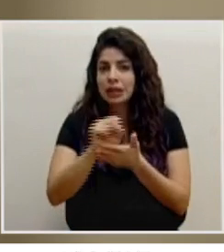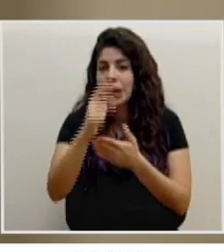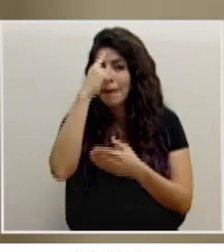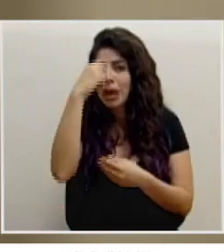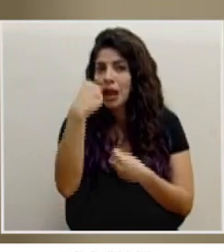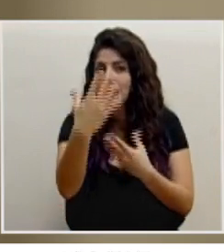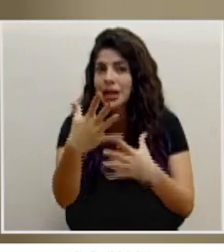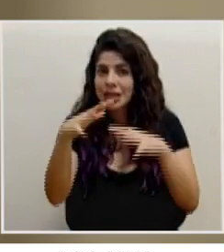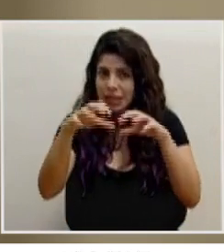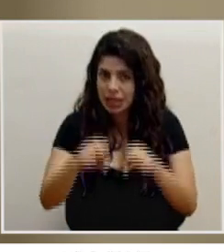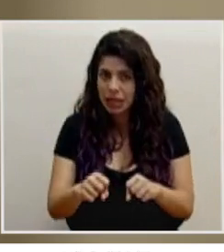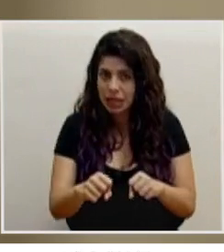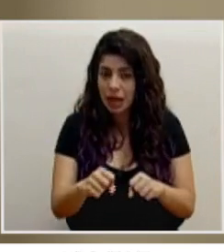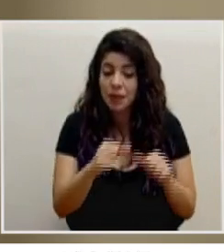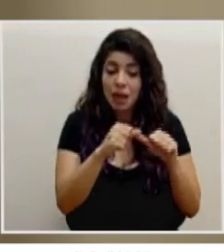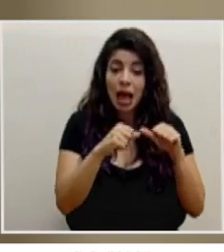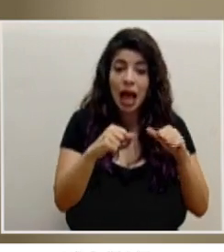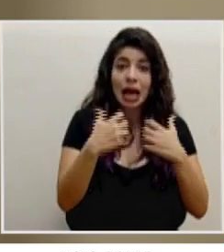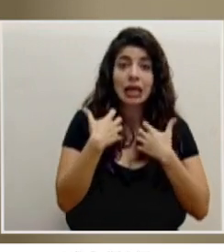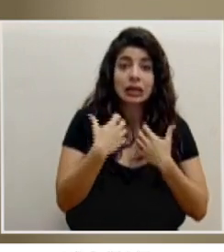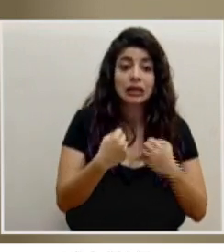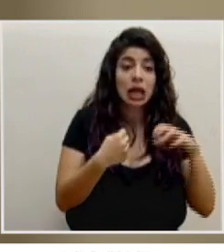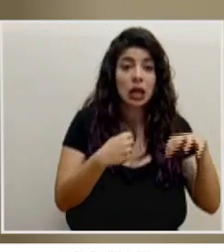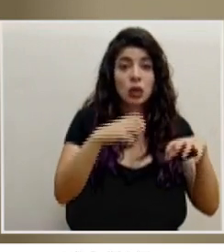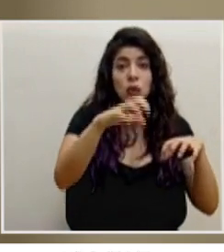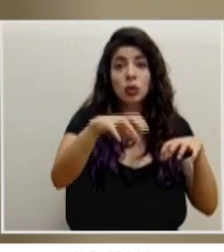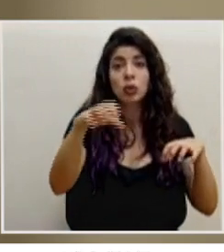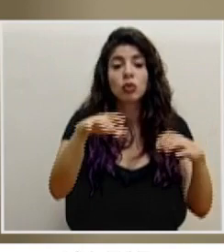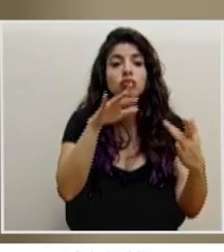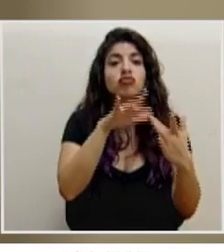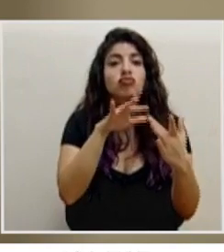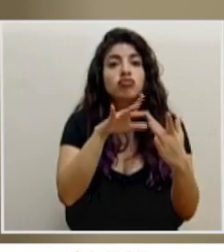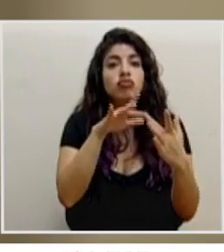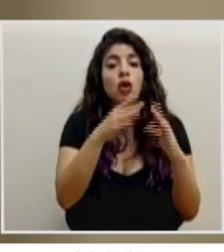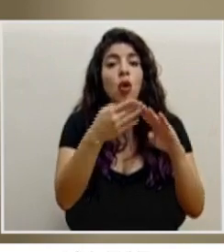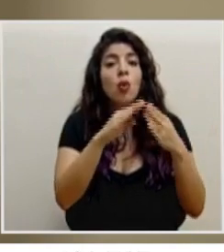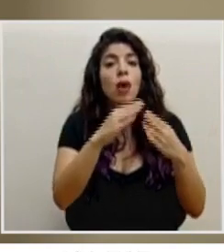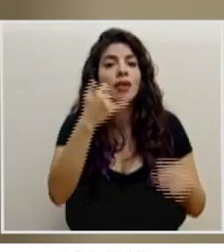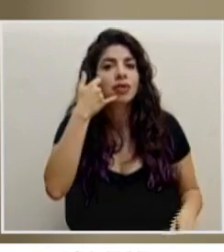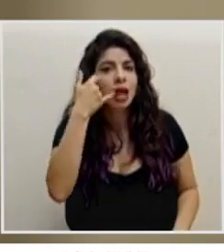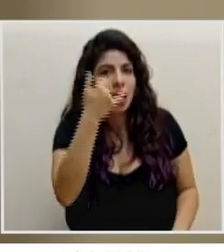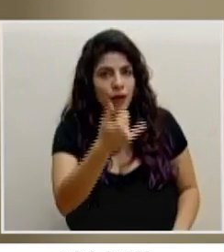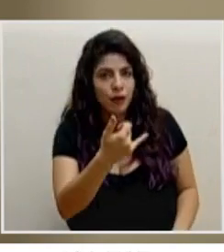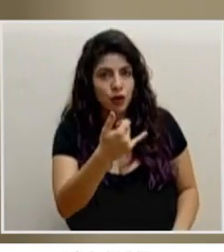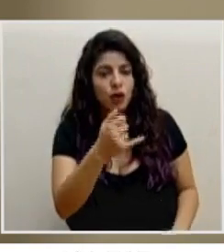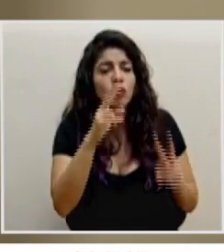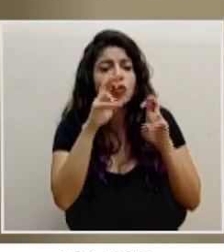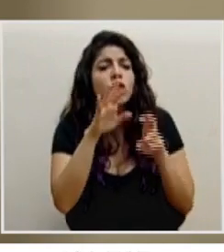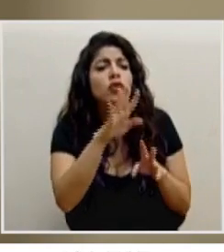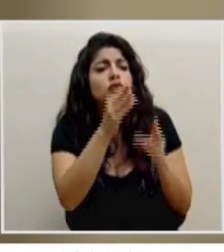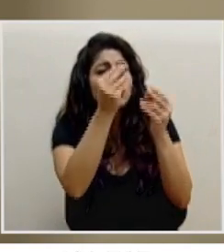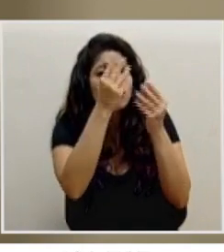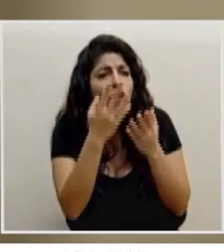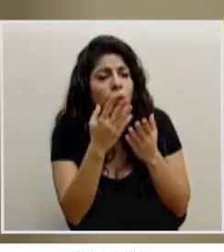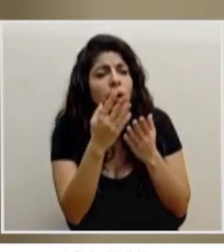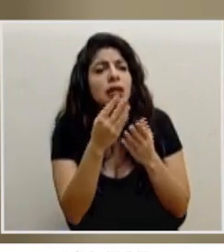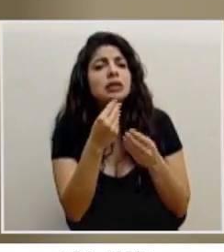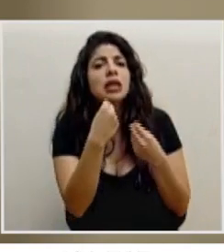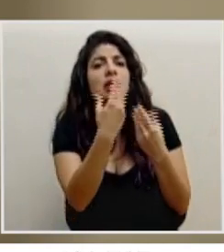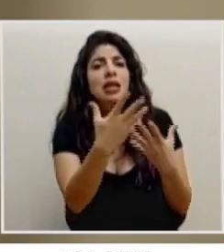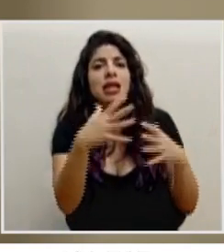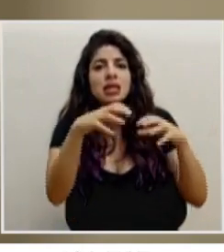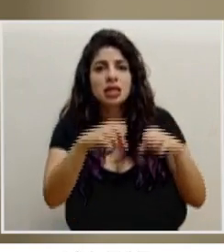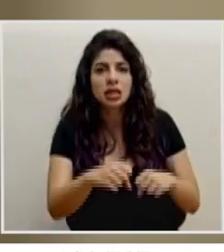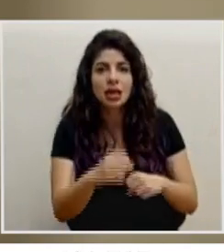citas. Cada área de salud se va a comunicar con la comunidad por teléfono, en la cual se van a verificar los datos y se les dará la cita